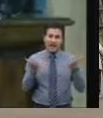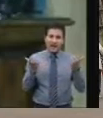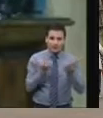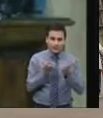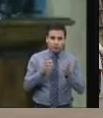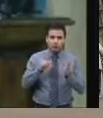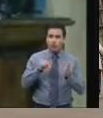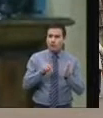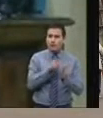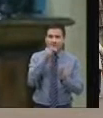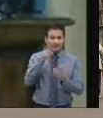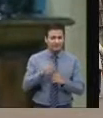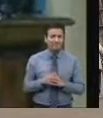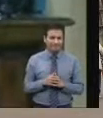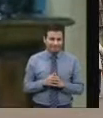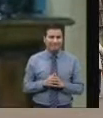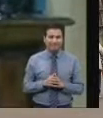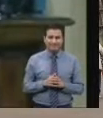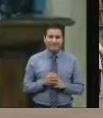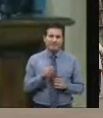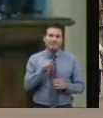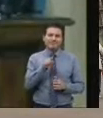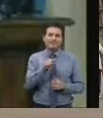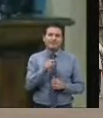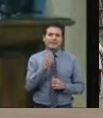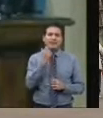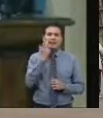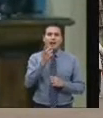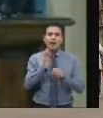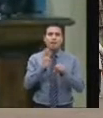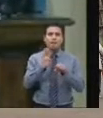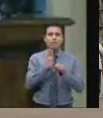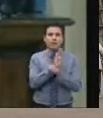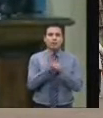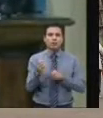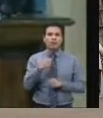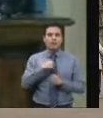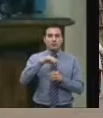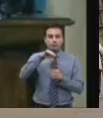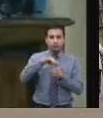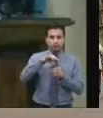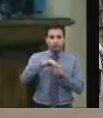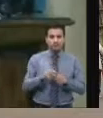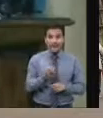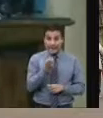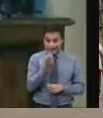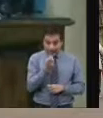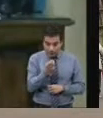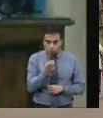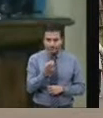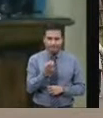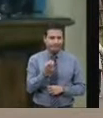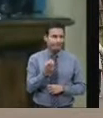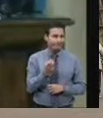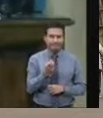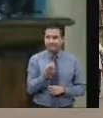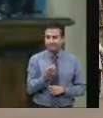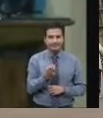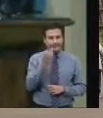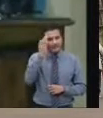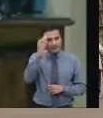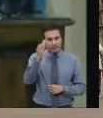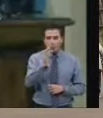para beneficiarse y obtener un beneficio, una ventaja electoral, violentando la equidad en la contienda en un tiempo prohibido